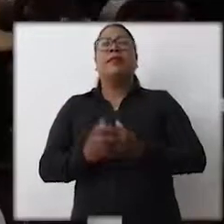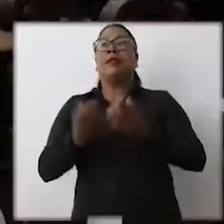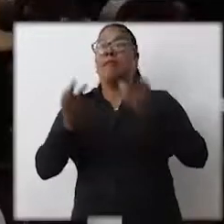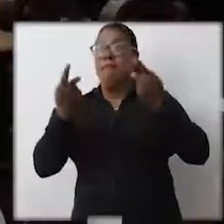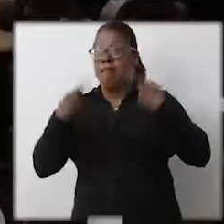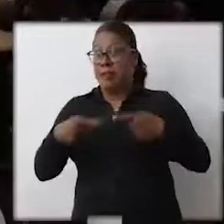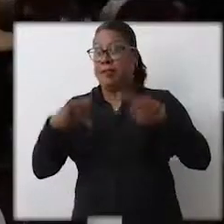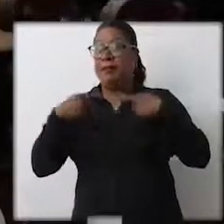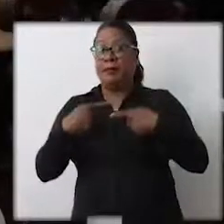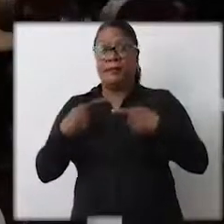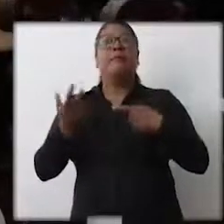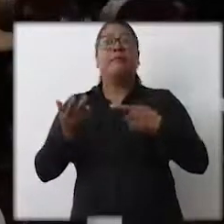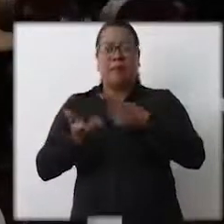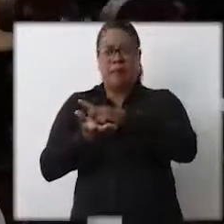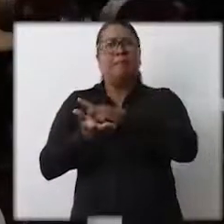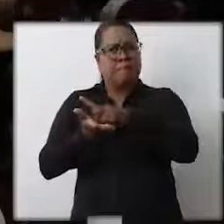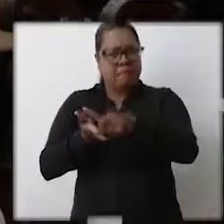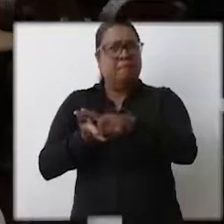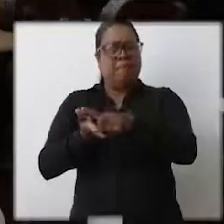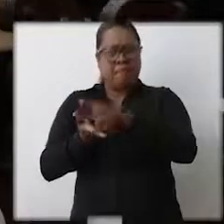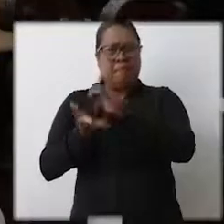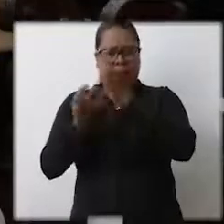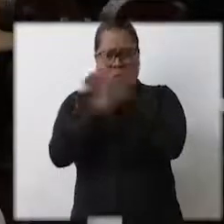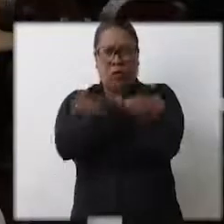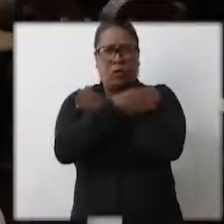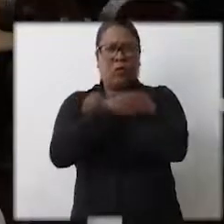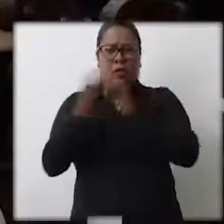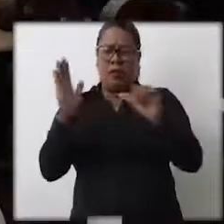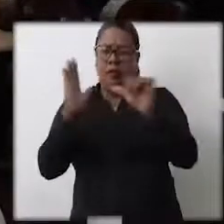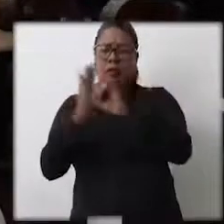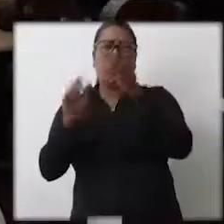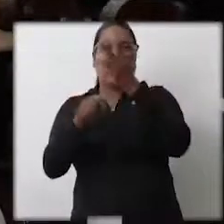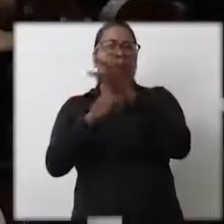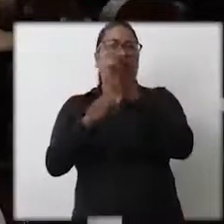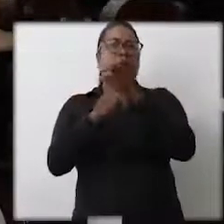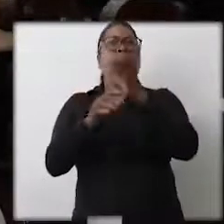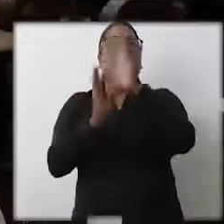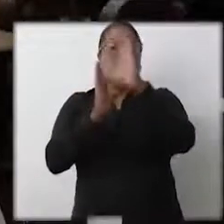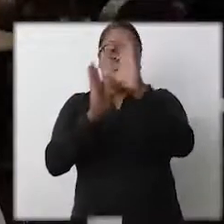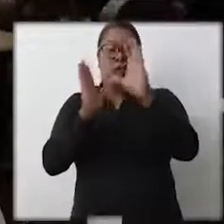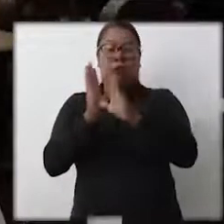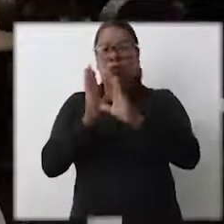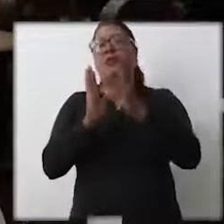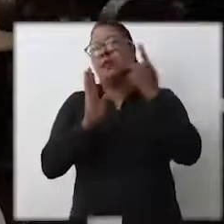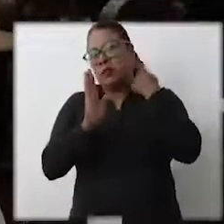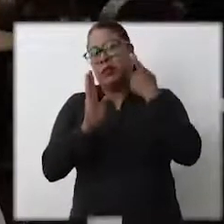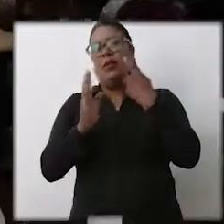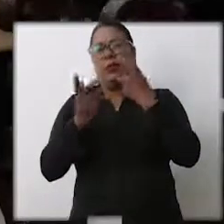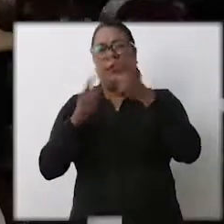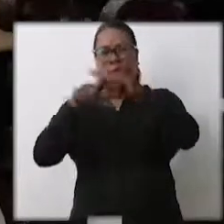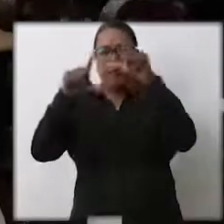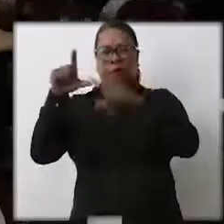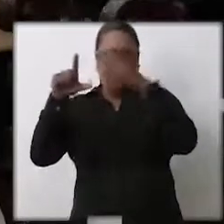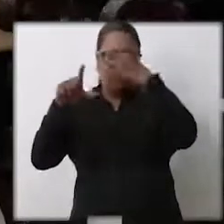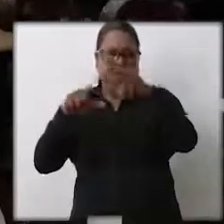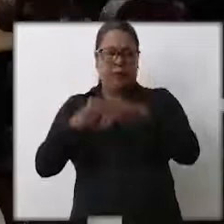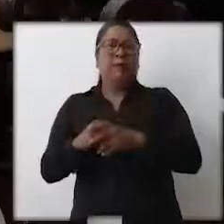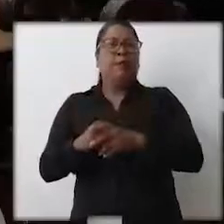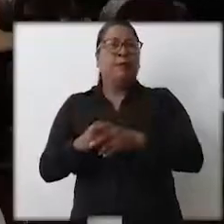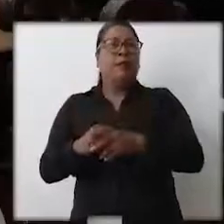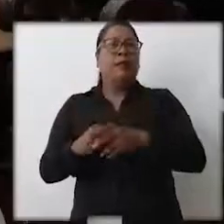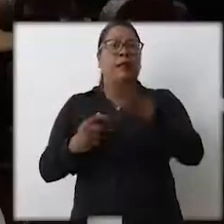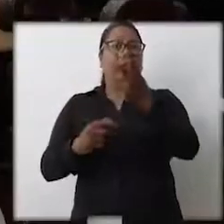en el que las crisis derivadas de la presencia de la COVID-19 han limitado a la población infantil en sus actividades